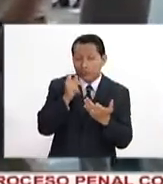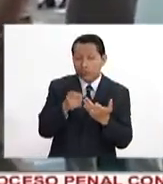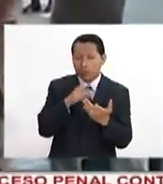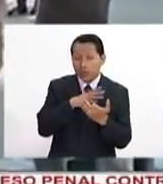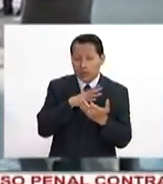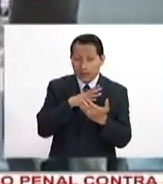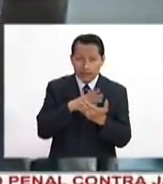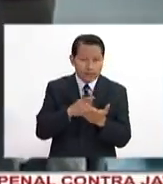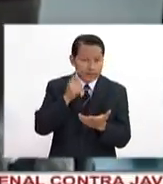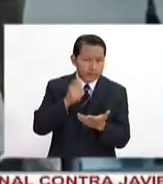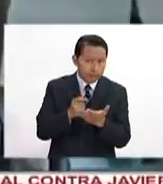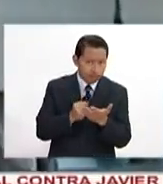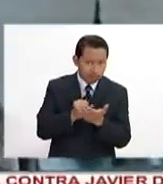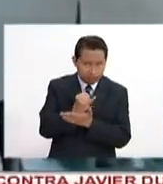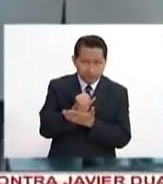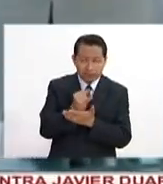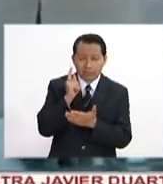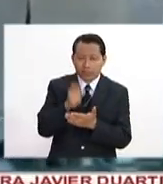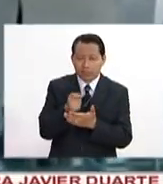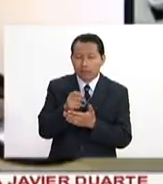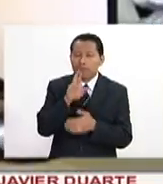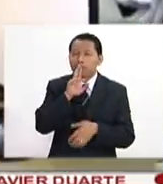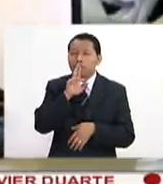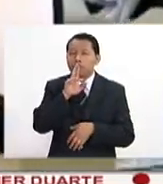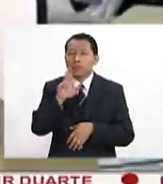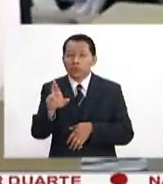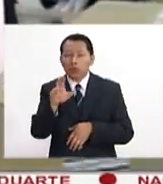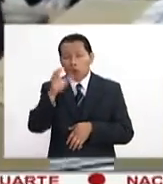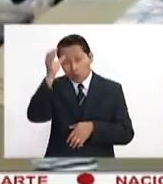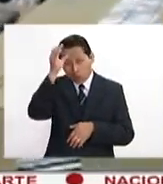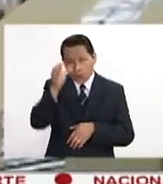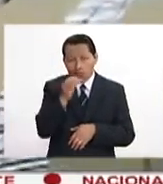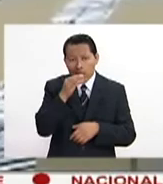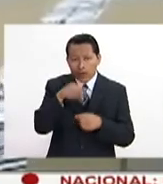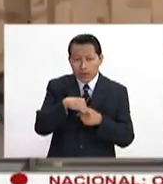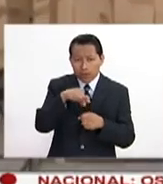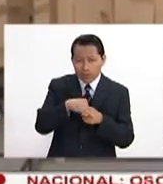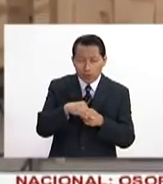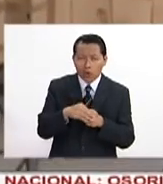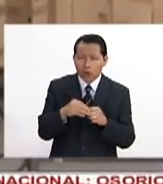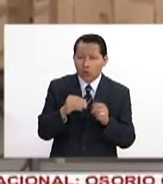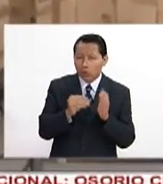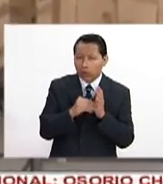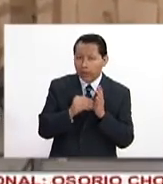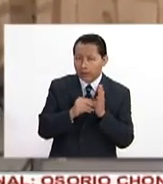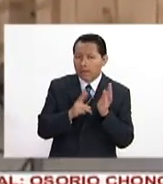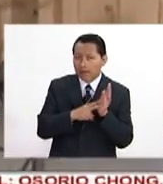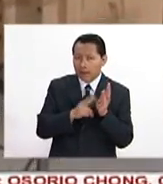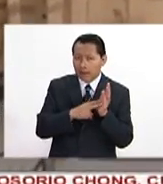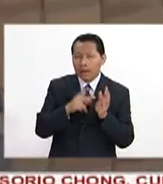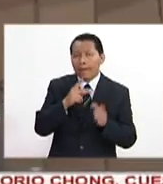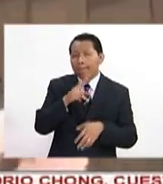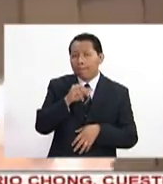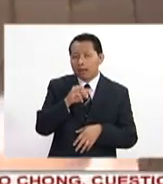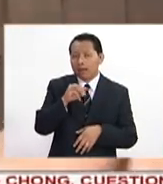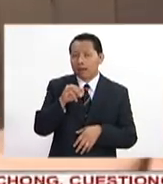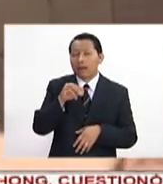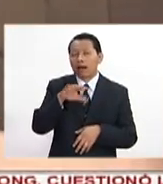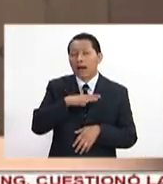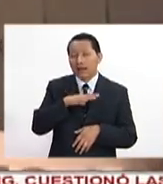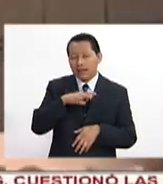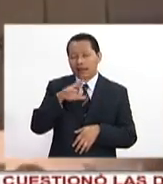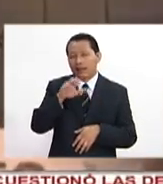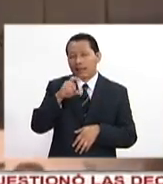una resolución. El resultado de las elecciones de Coahuila seguirá siendo válido, por lo que el priista Miguel Riquelme Solís es